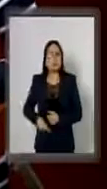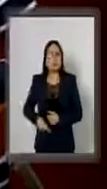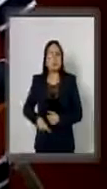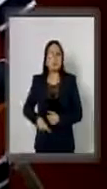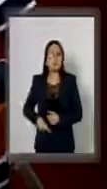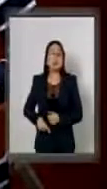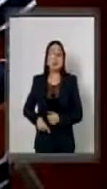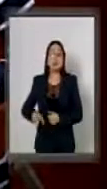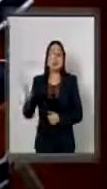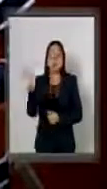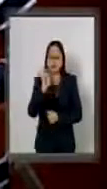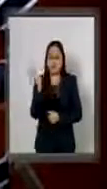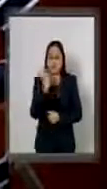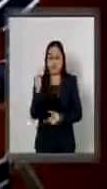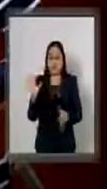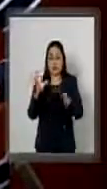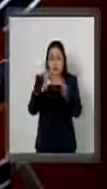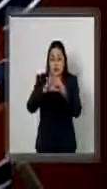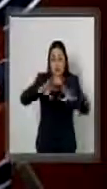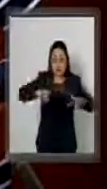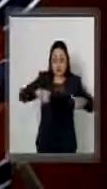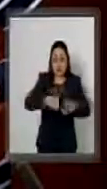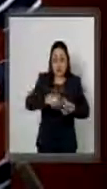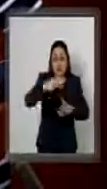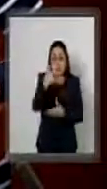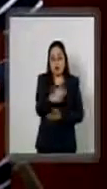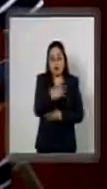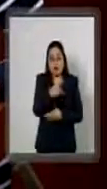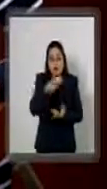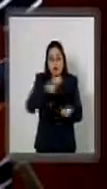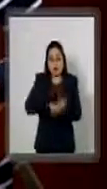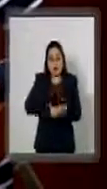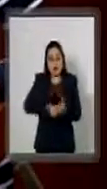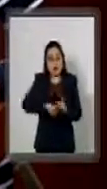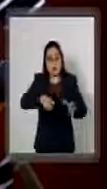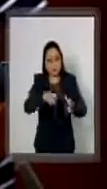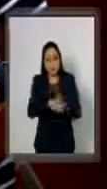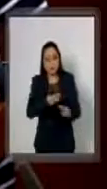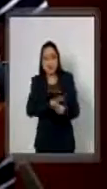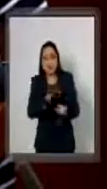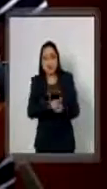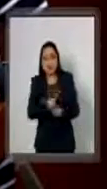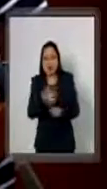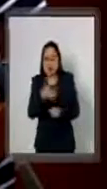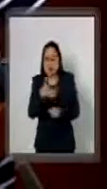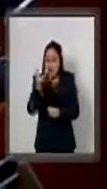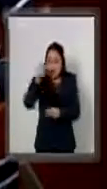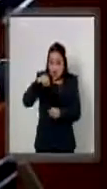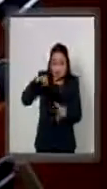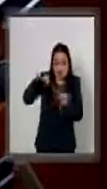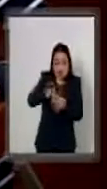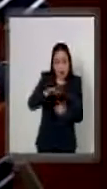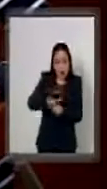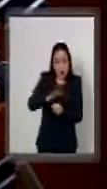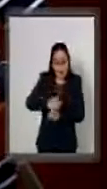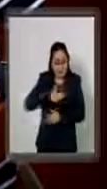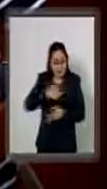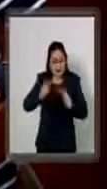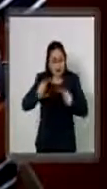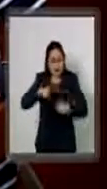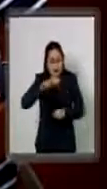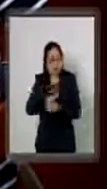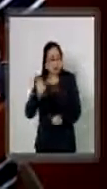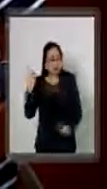neutralizar el uso de la fuerza por parte de los actores privados y evitar el uso propio de la